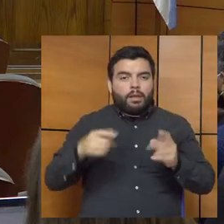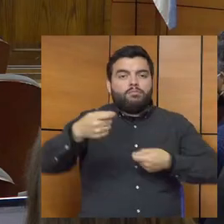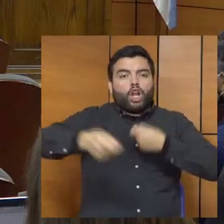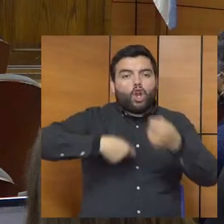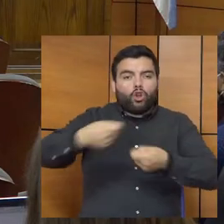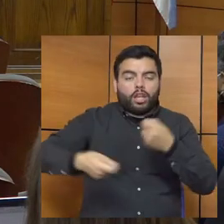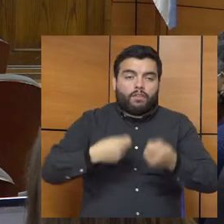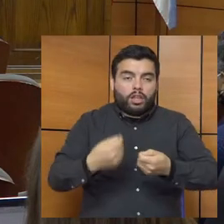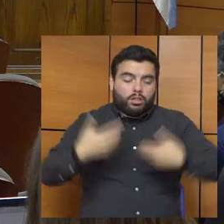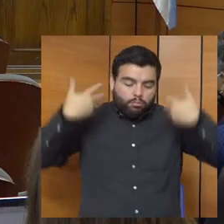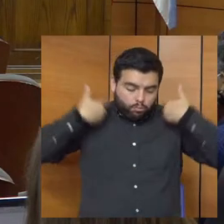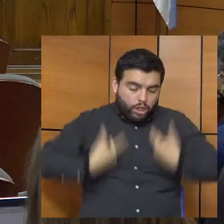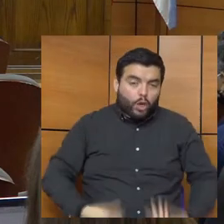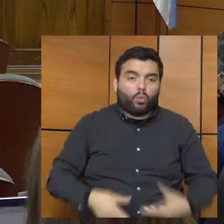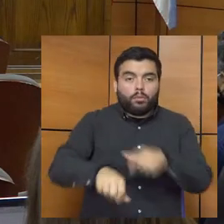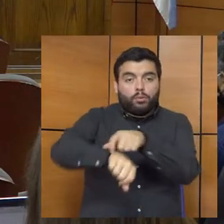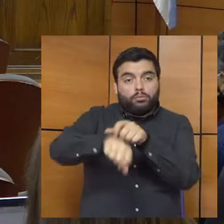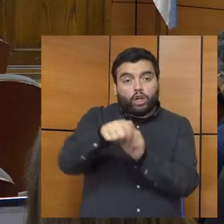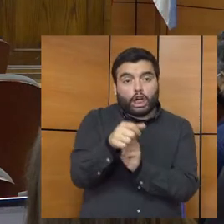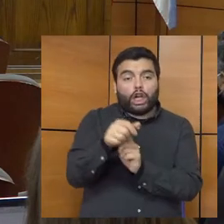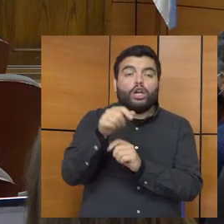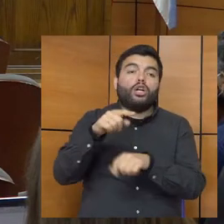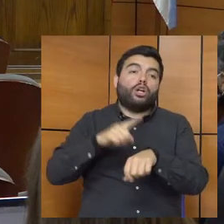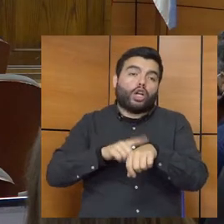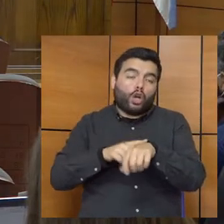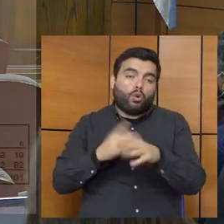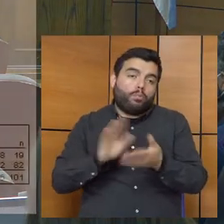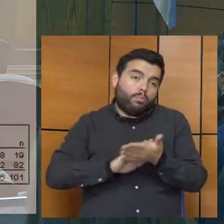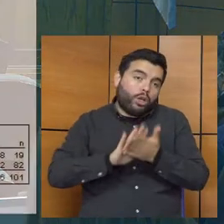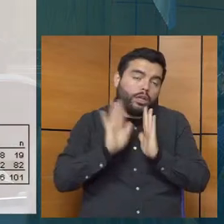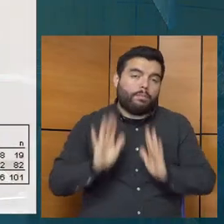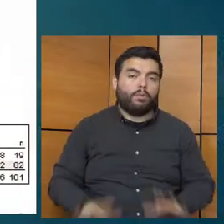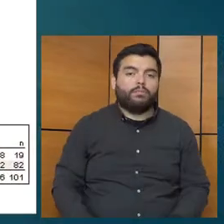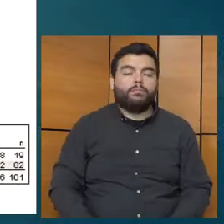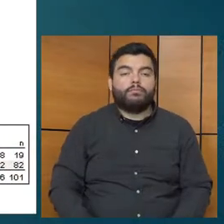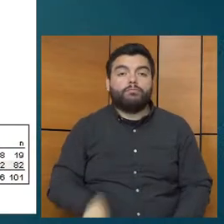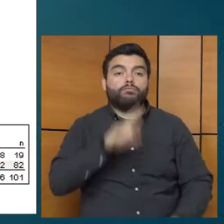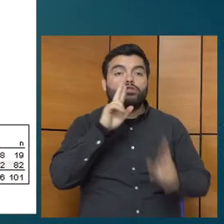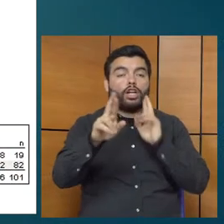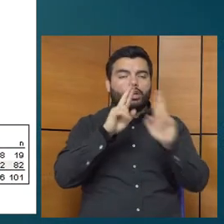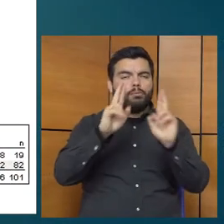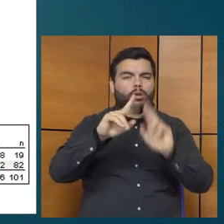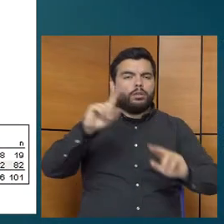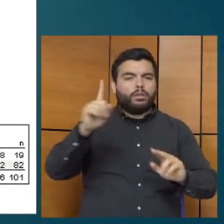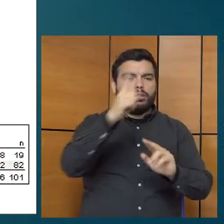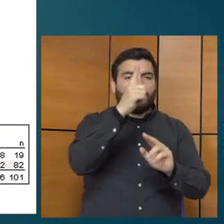del cuerpo, ¿no? Aquí tenemos ya algunos resultados, en primer lugar para